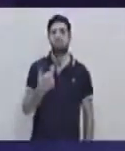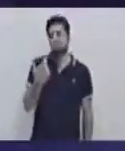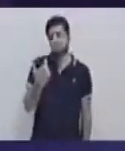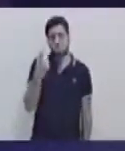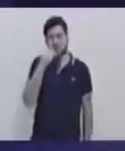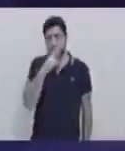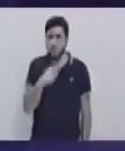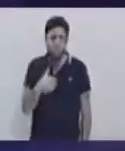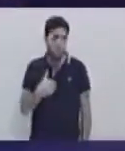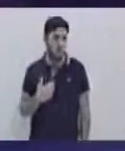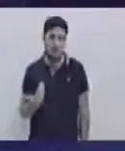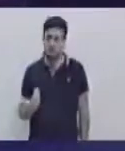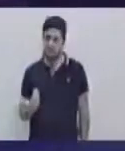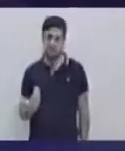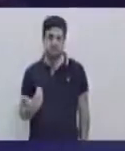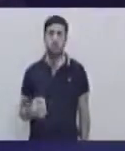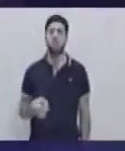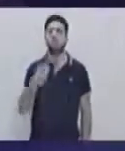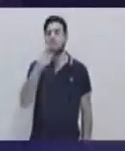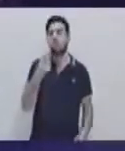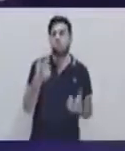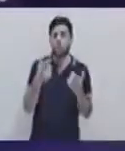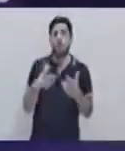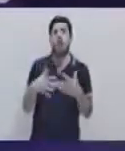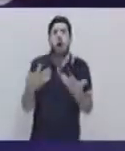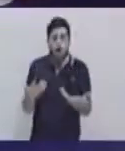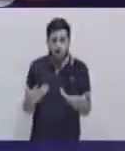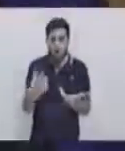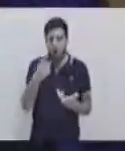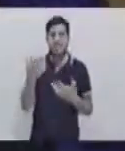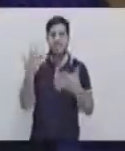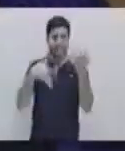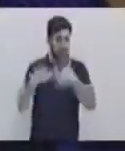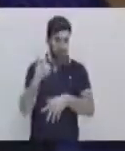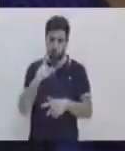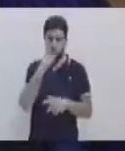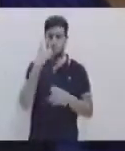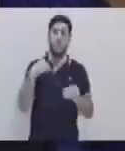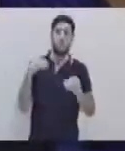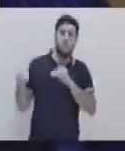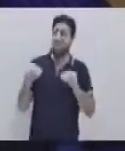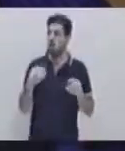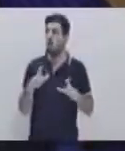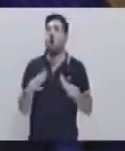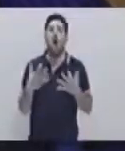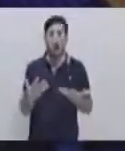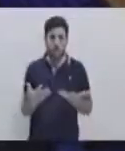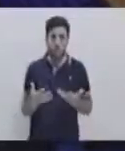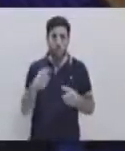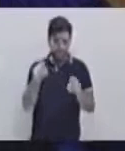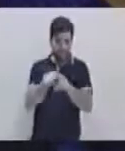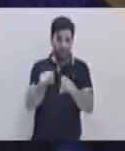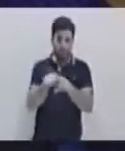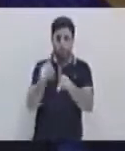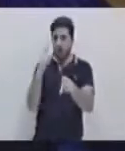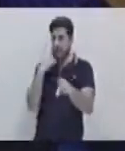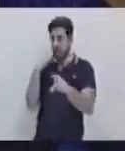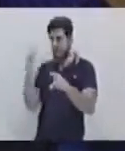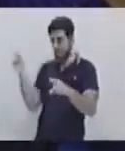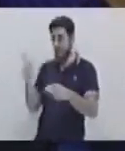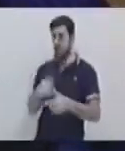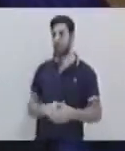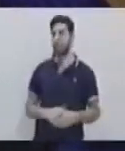No tengo dinero. Haz tú en tu casa con movimientos de tu cuerpo y representa esta acción. No tengo